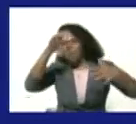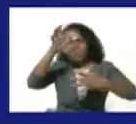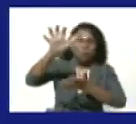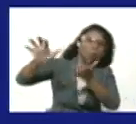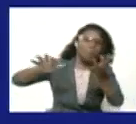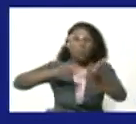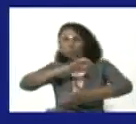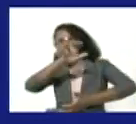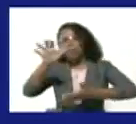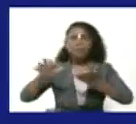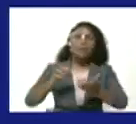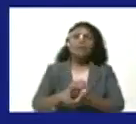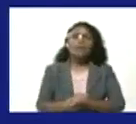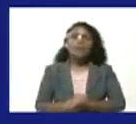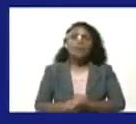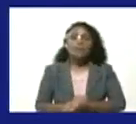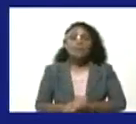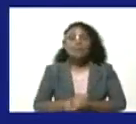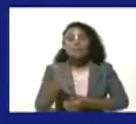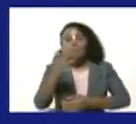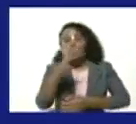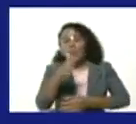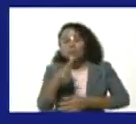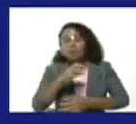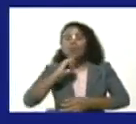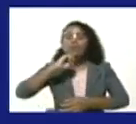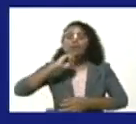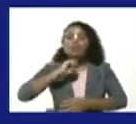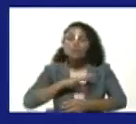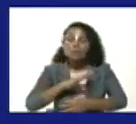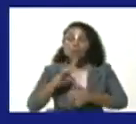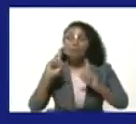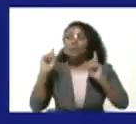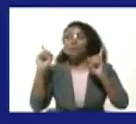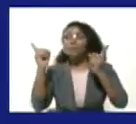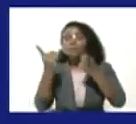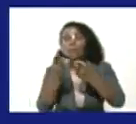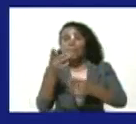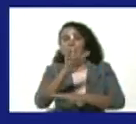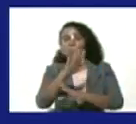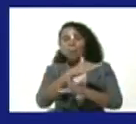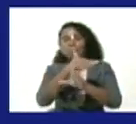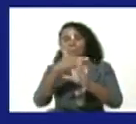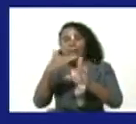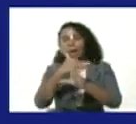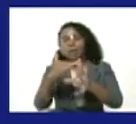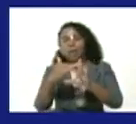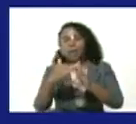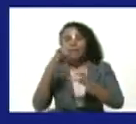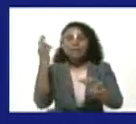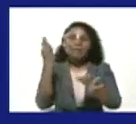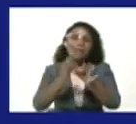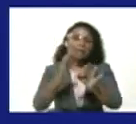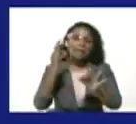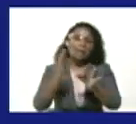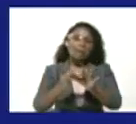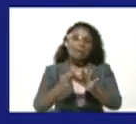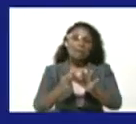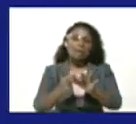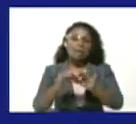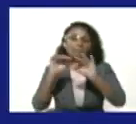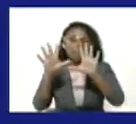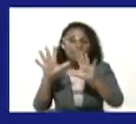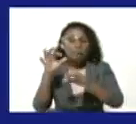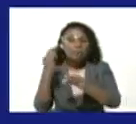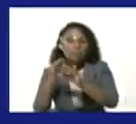tormentoso? Según las historias, según el histórico climatológico, hasta mediados de septiembre, a finales... 10 de septiembre,